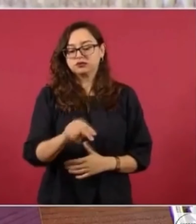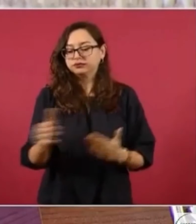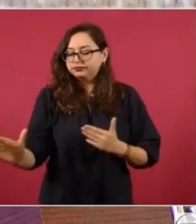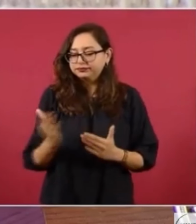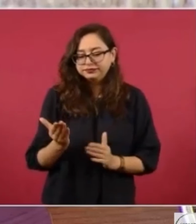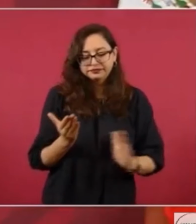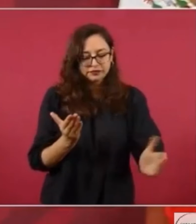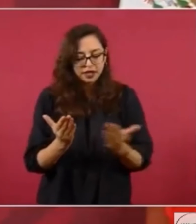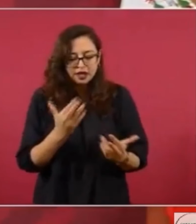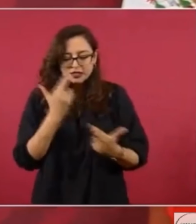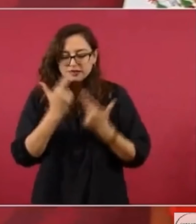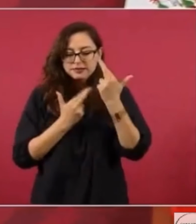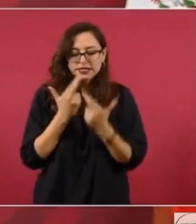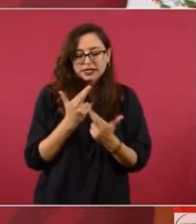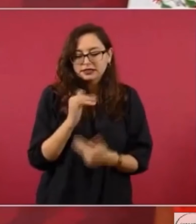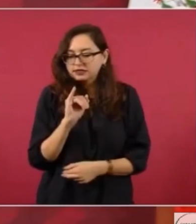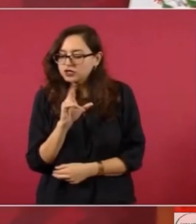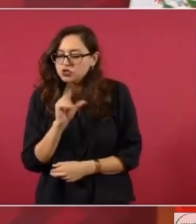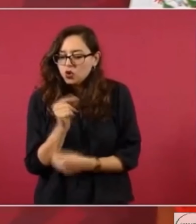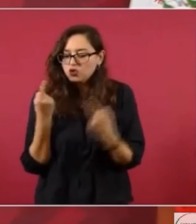mayoría